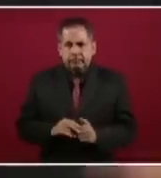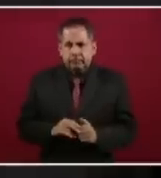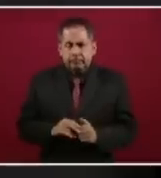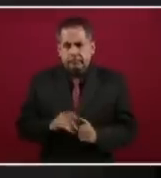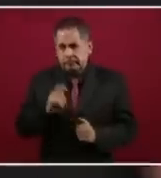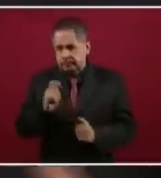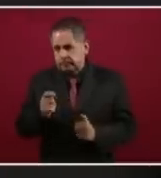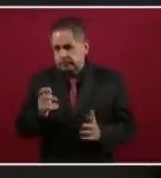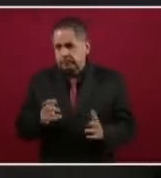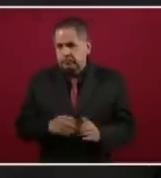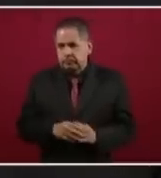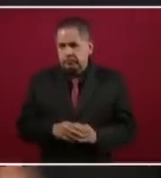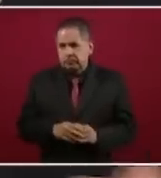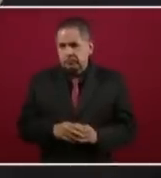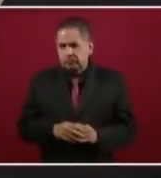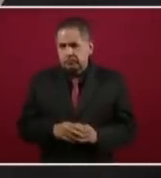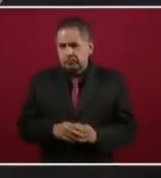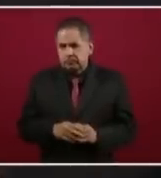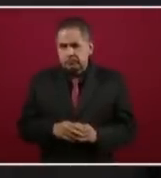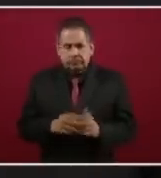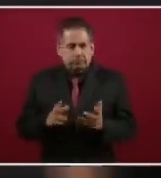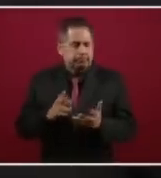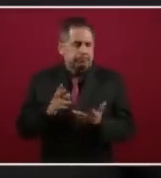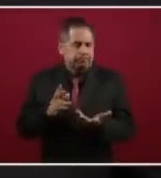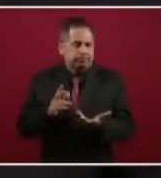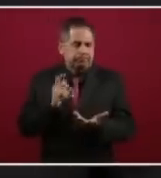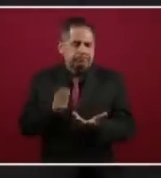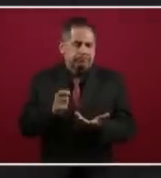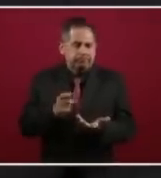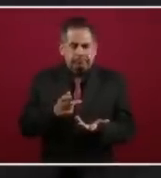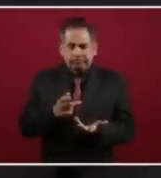no, no vamos a poder